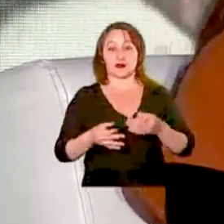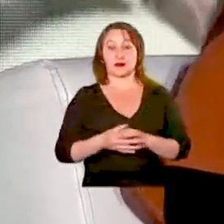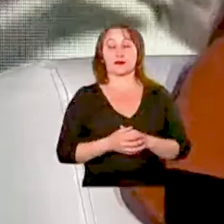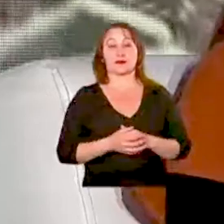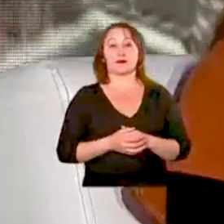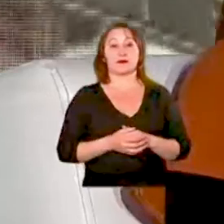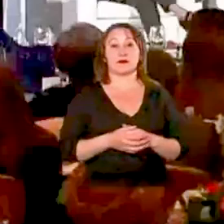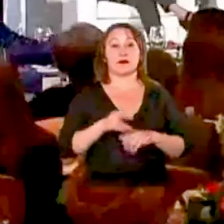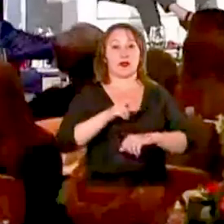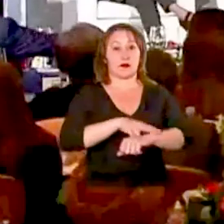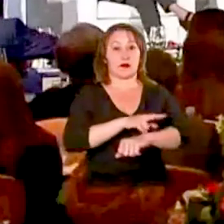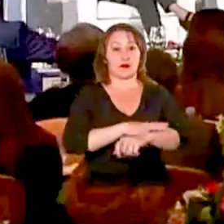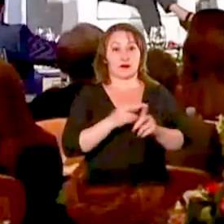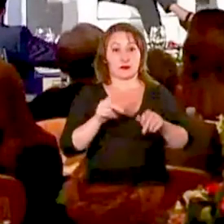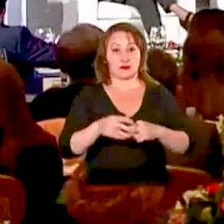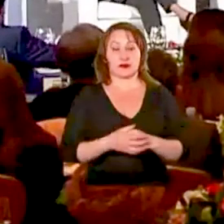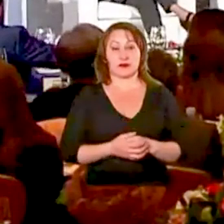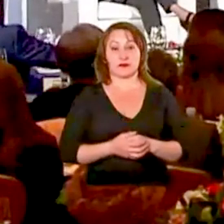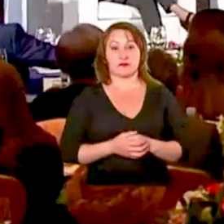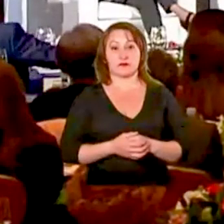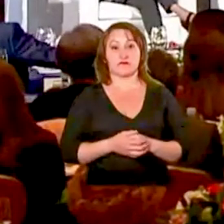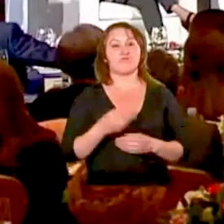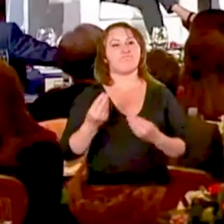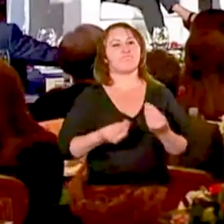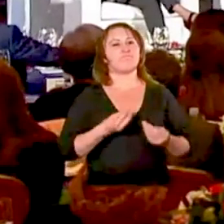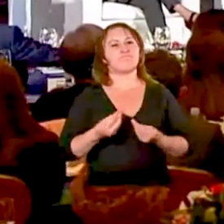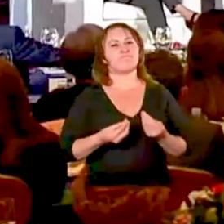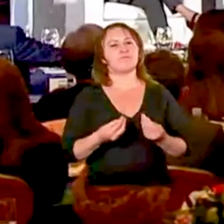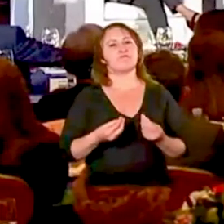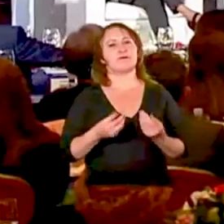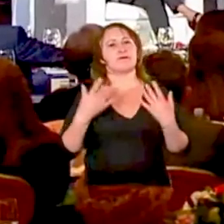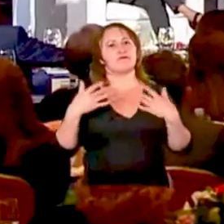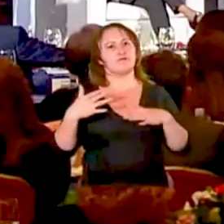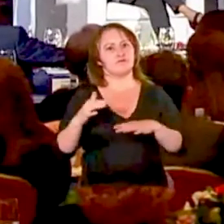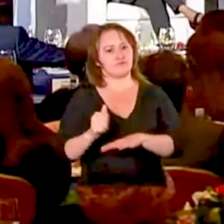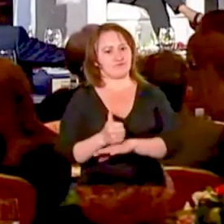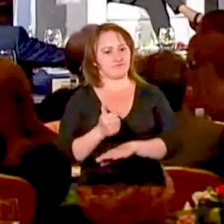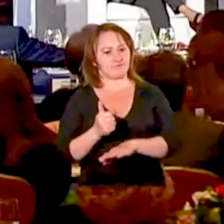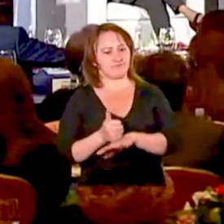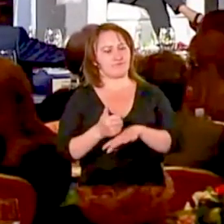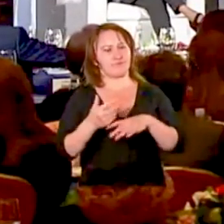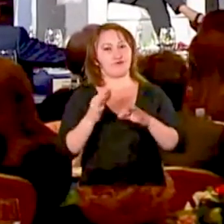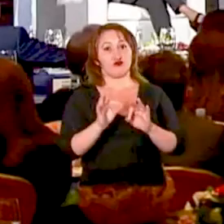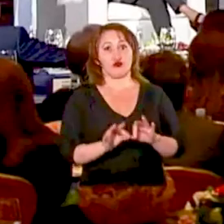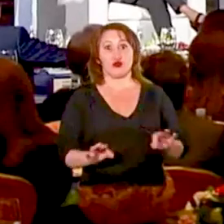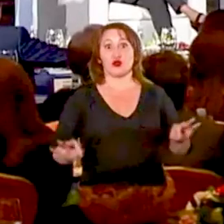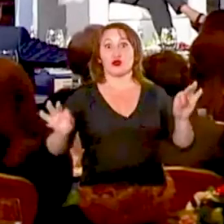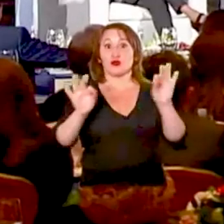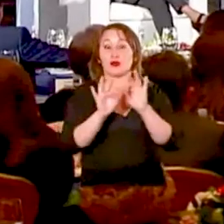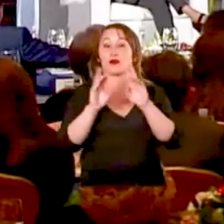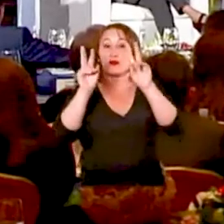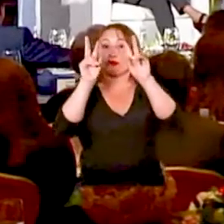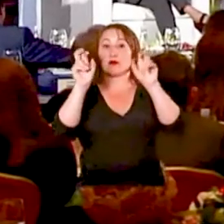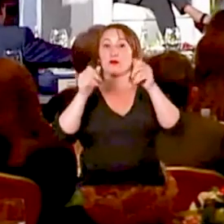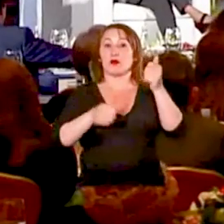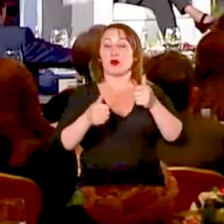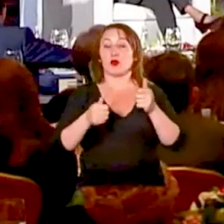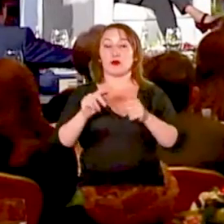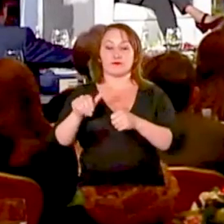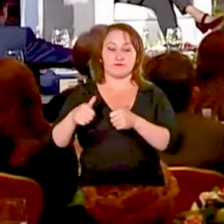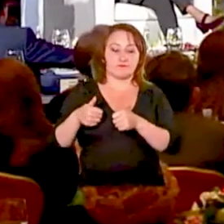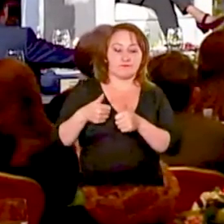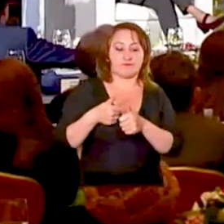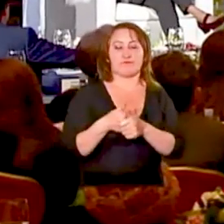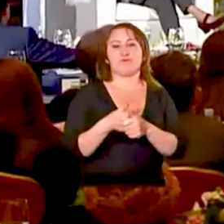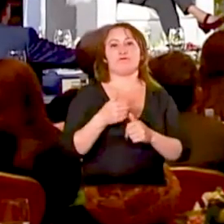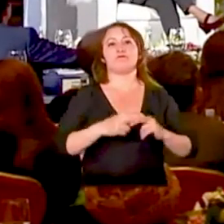judiciales, nuestros delegados. Hemos realizado una tarea muy importante en lo que tiene que ver con el